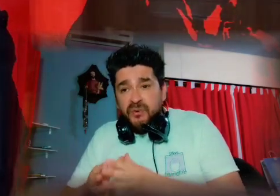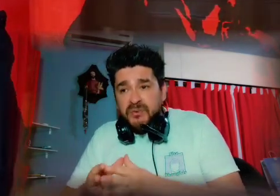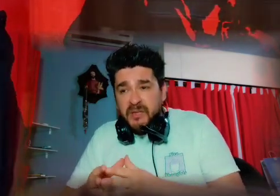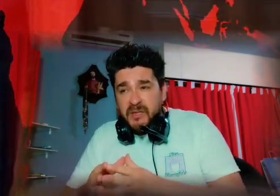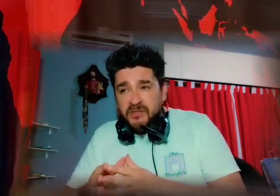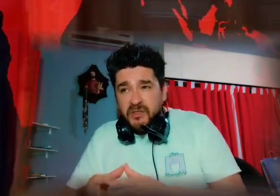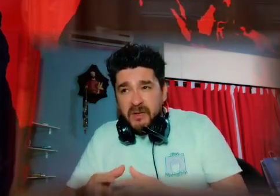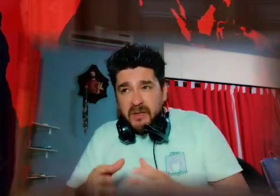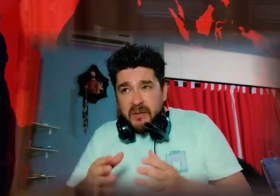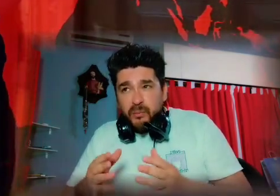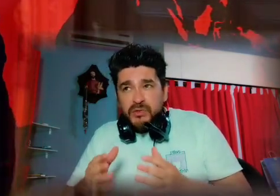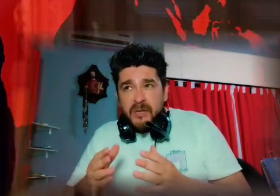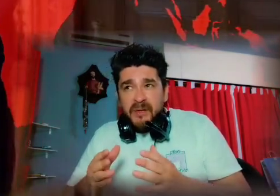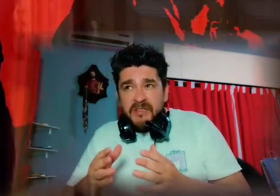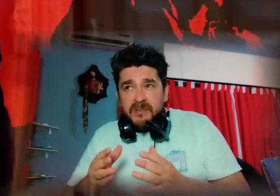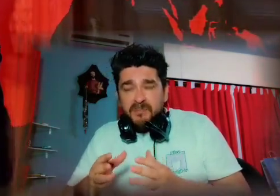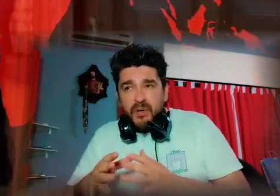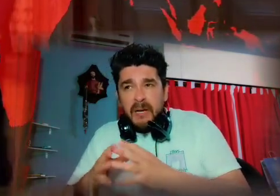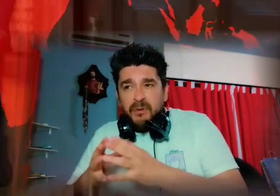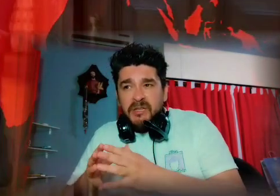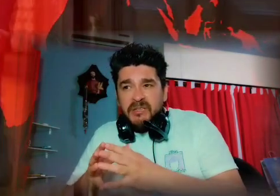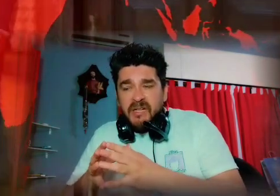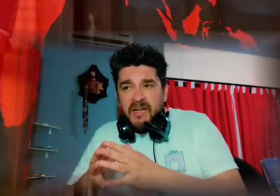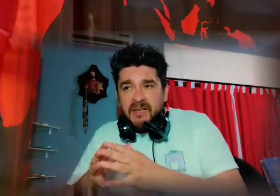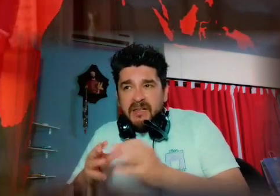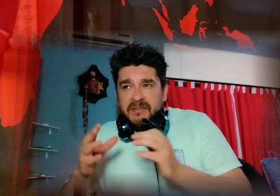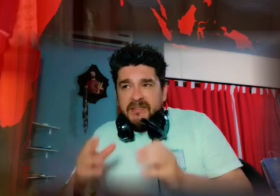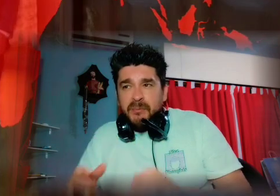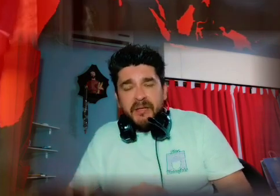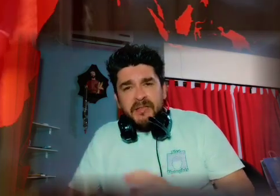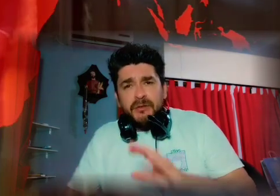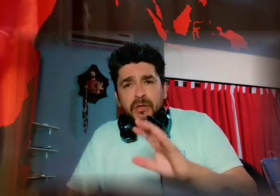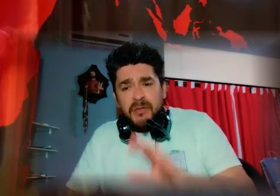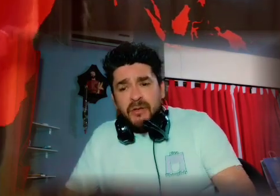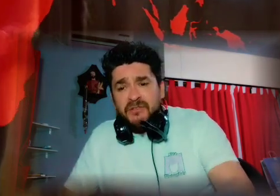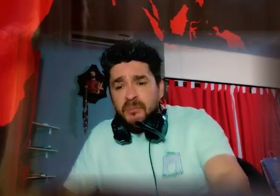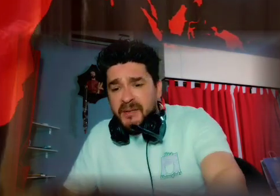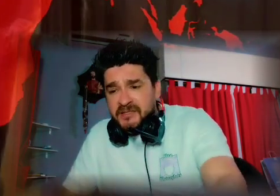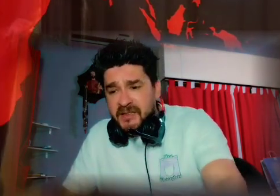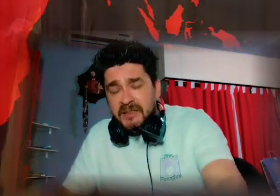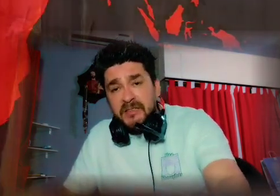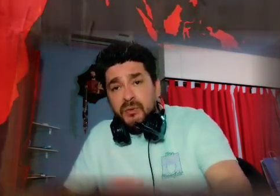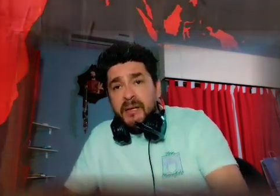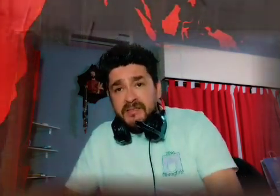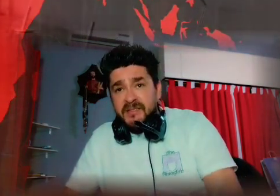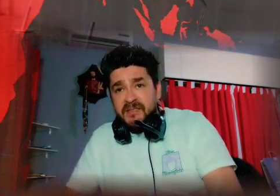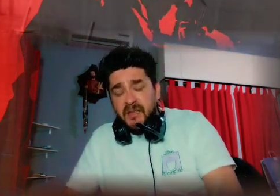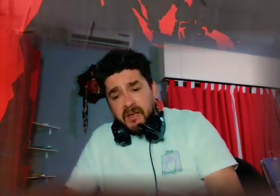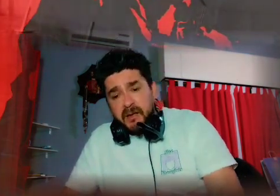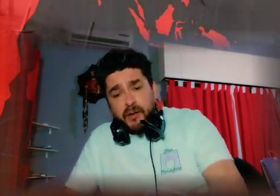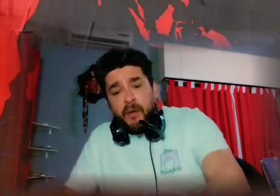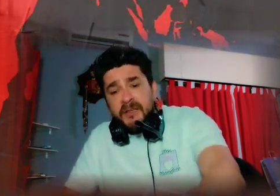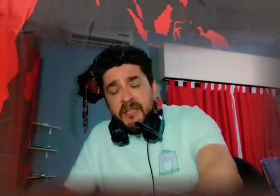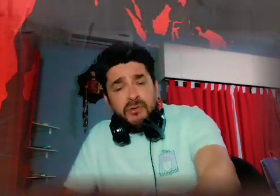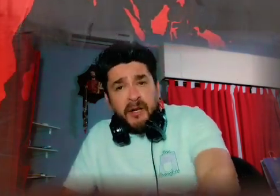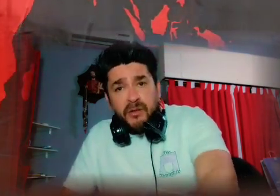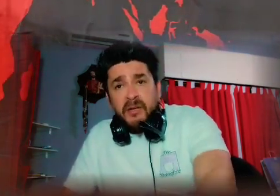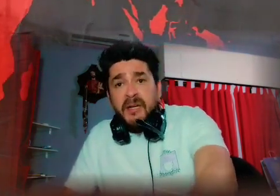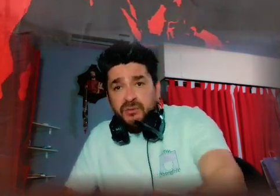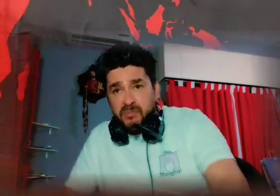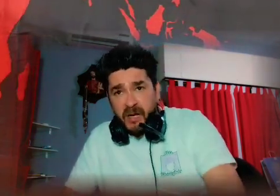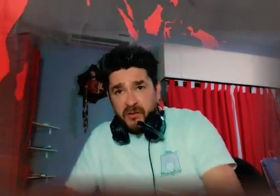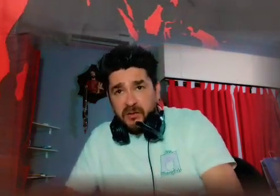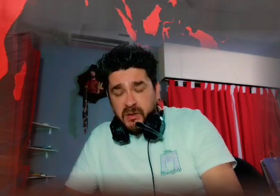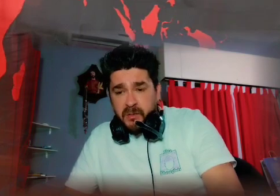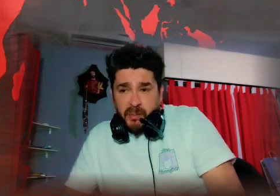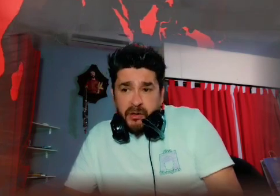se confunden en eso. Muchas veces, por la política, decimos que está todo bien lo que hace un presidente. Y no es así. Cometer un error